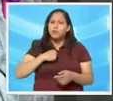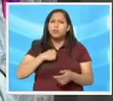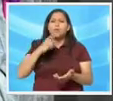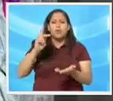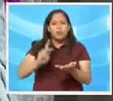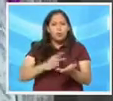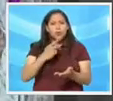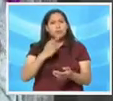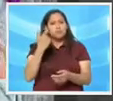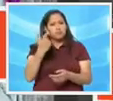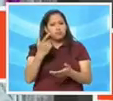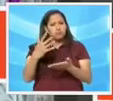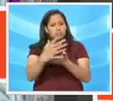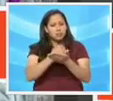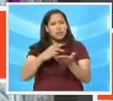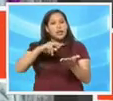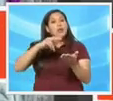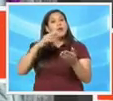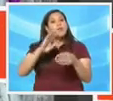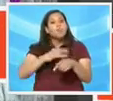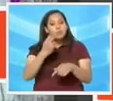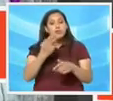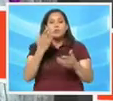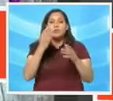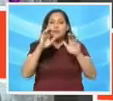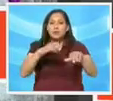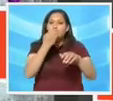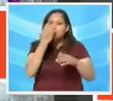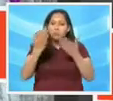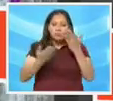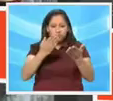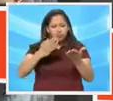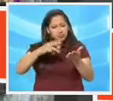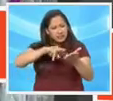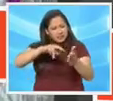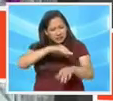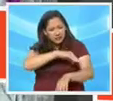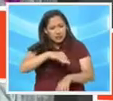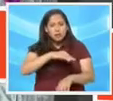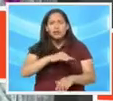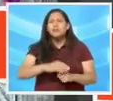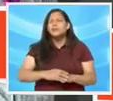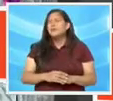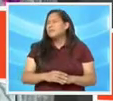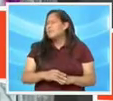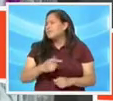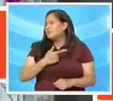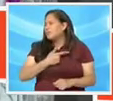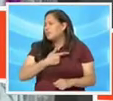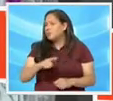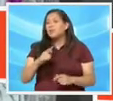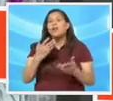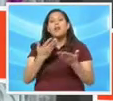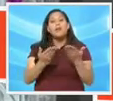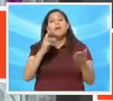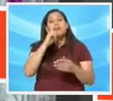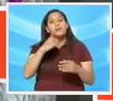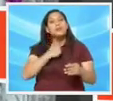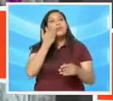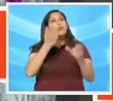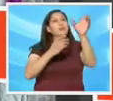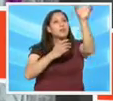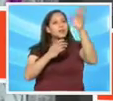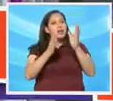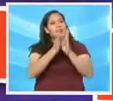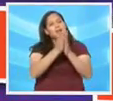ingeniero. ¿Qué tal? Él empieza a estudiar la carrera de ingeniería y se da cuenta que no le gusta para nada y que lo que él quiere es dedicarse a la literatura. Muy bien.